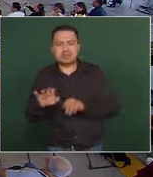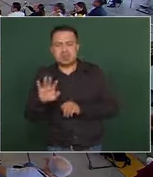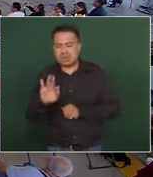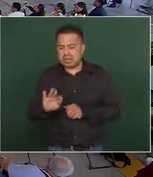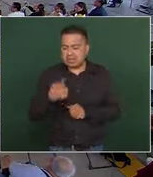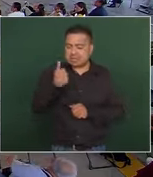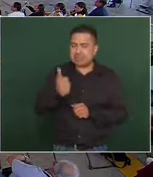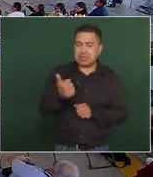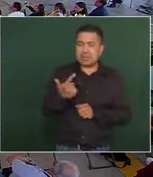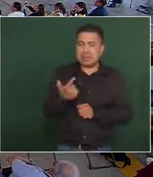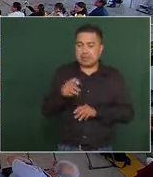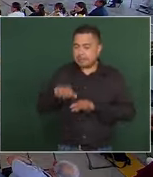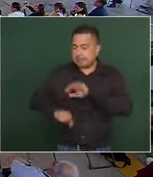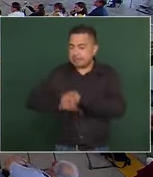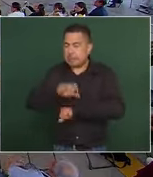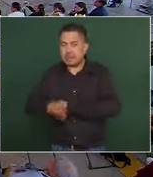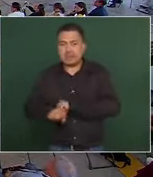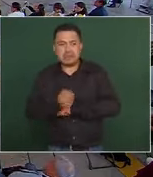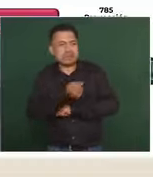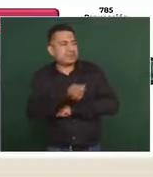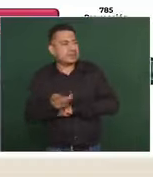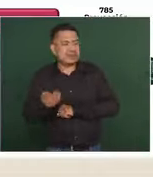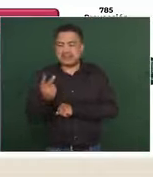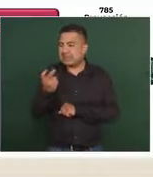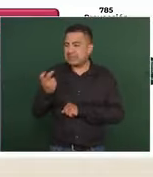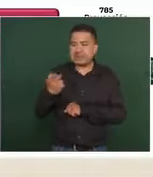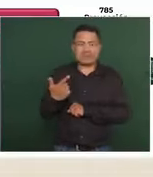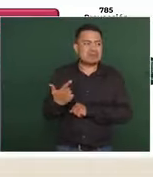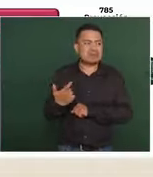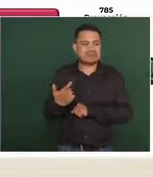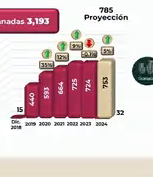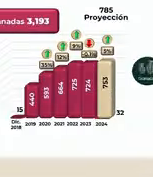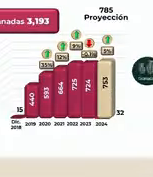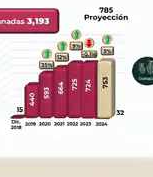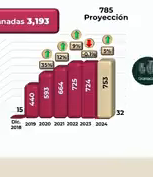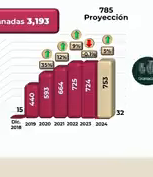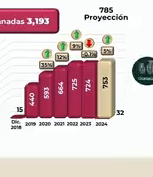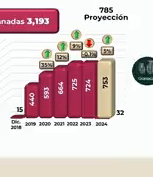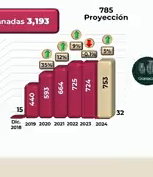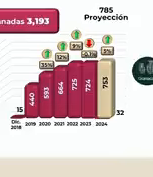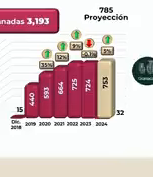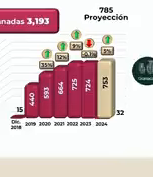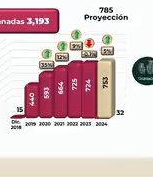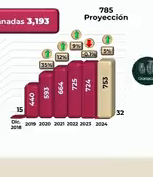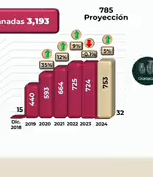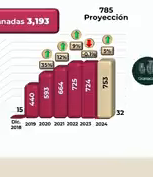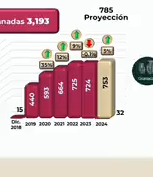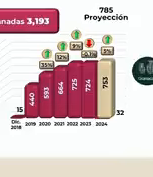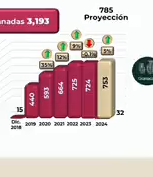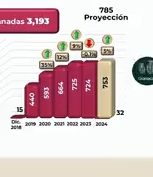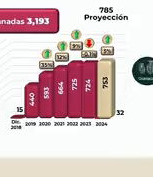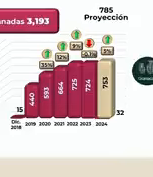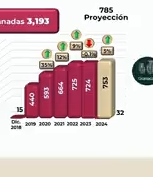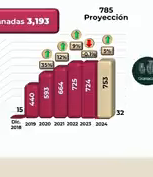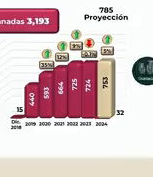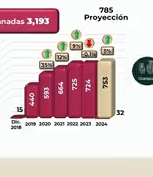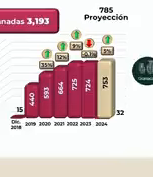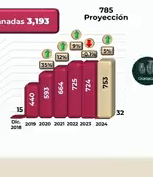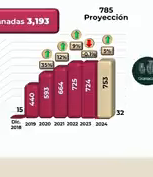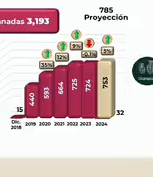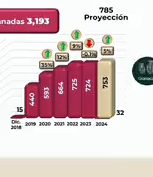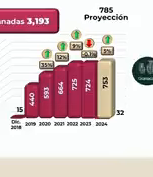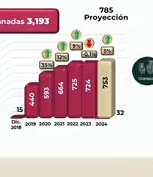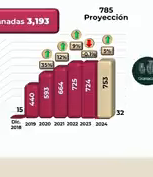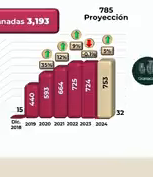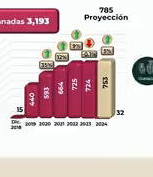47,996 armas. De estas armas, de este armamento, hay mucho armamento de uso